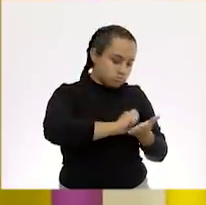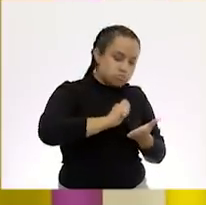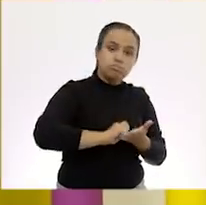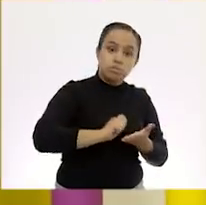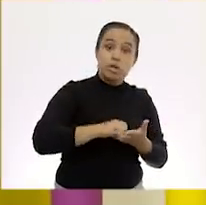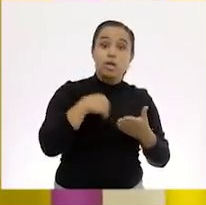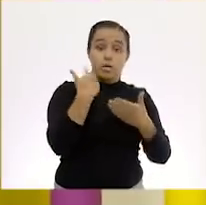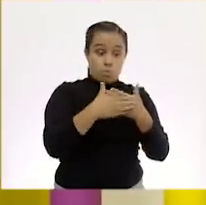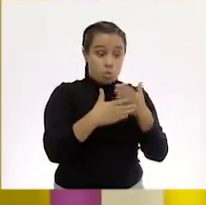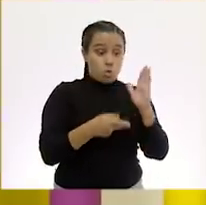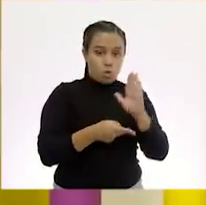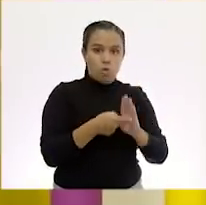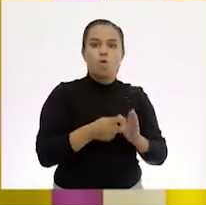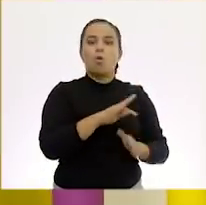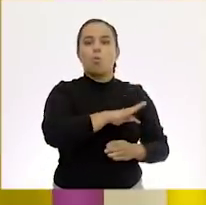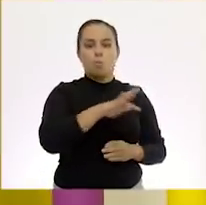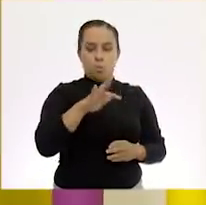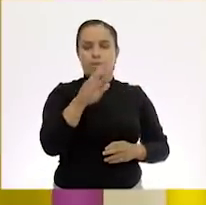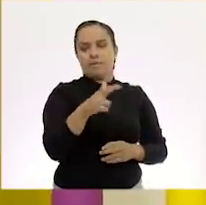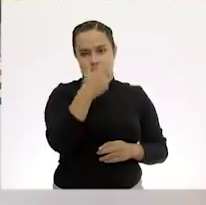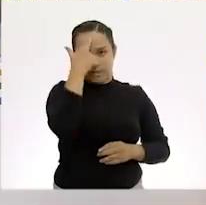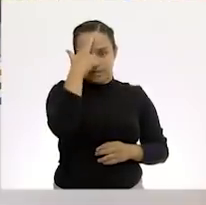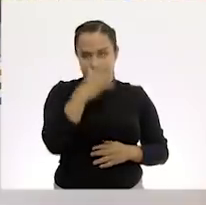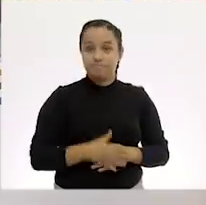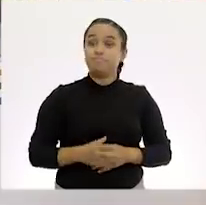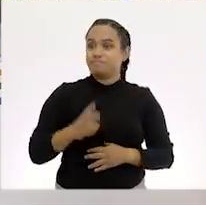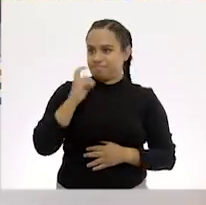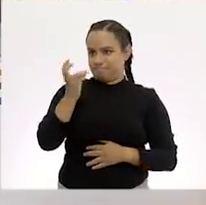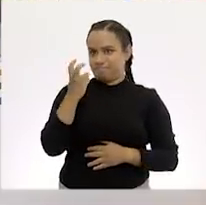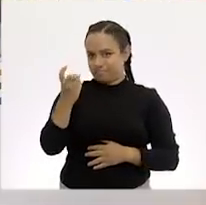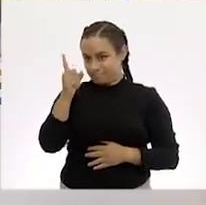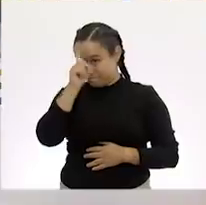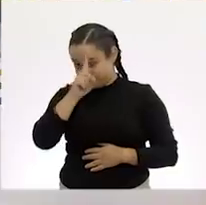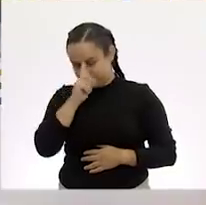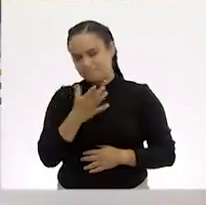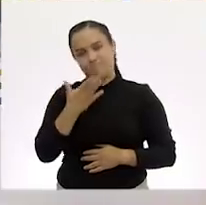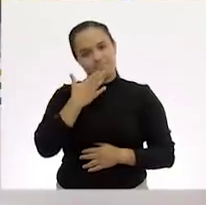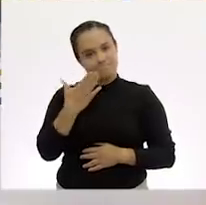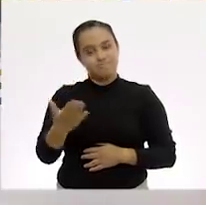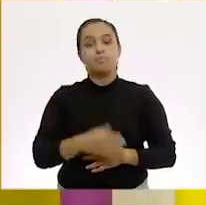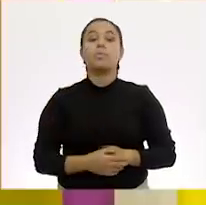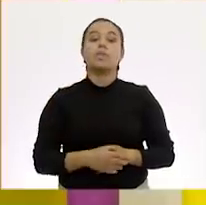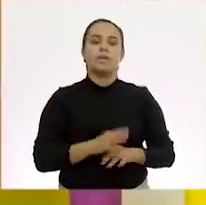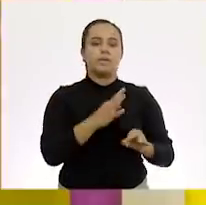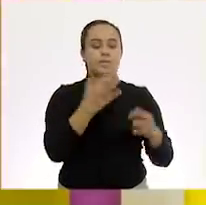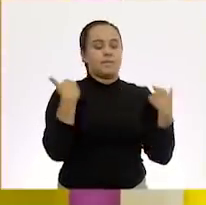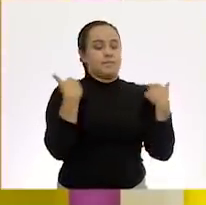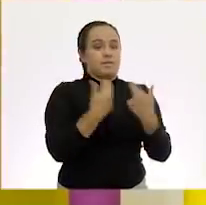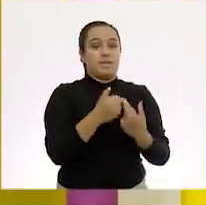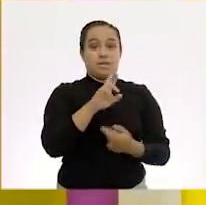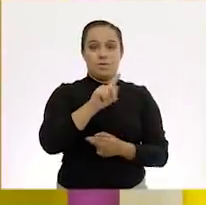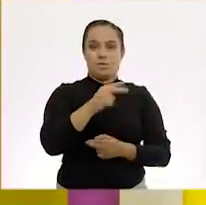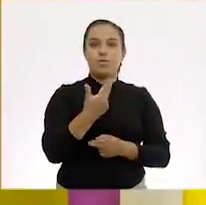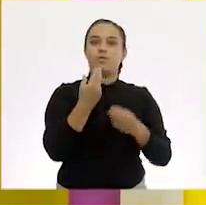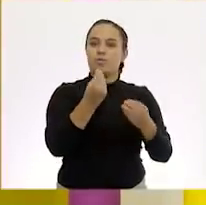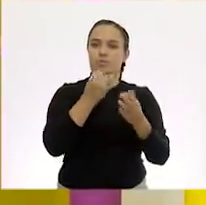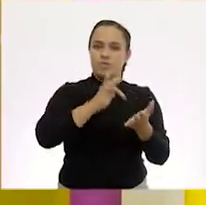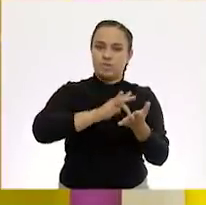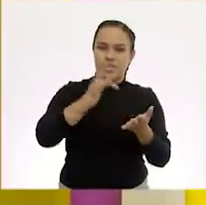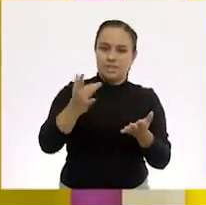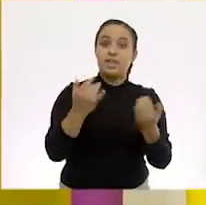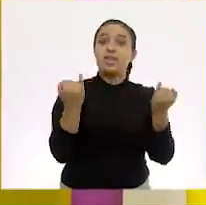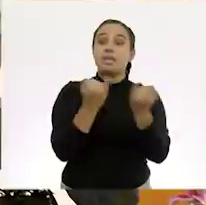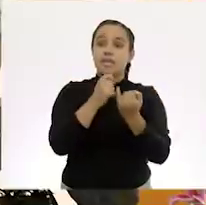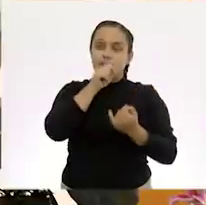cuando queramos lo vamos a recordar. Exacto, muy buena recomendación. Perfecto. Maestra Ruth, pues te agradecemos muchísimo y por